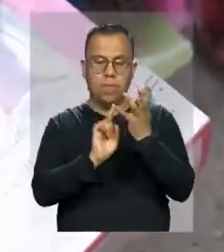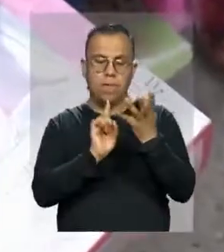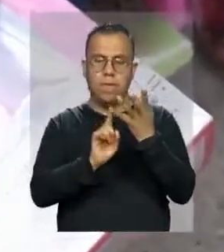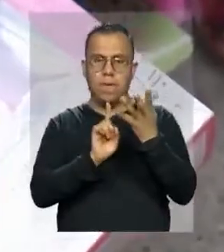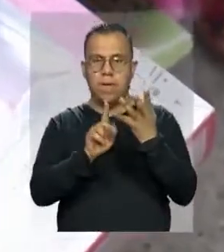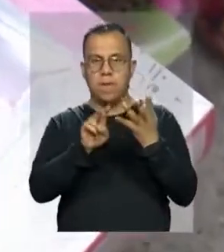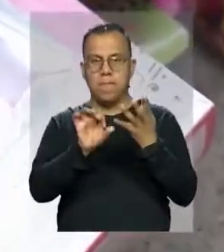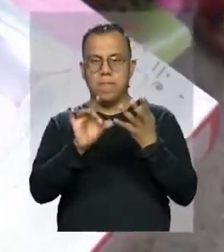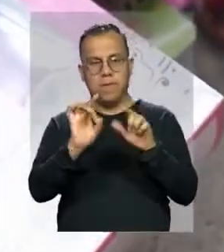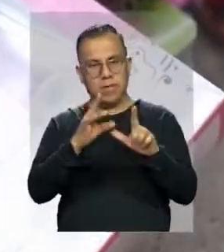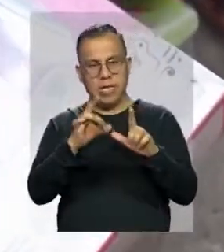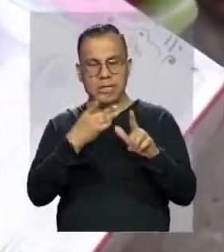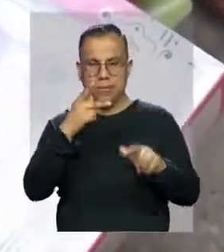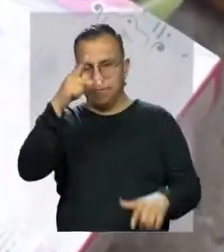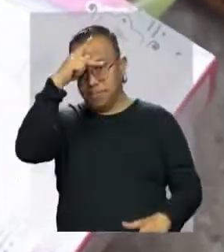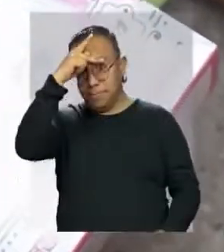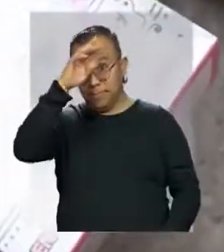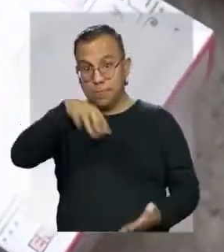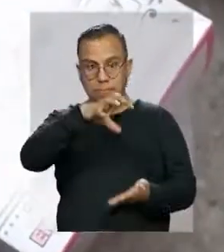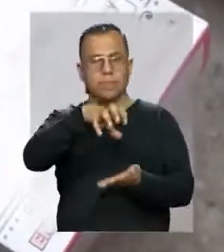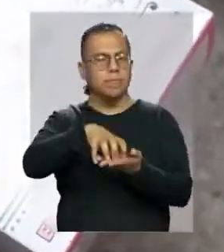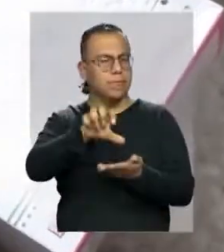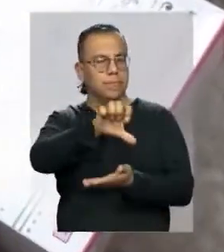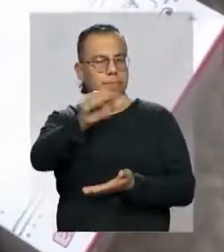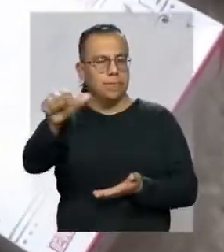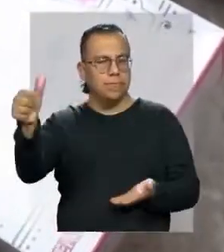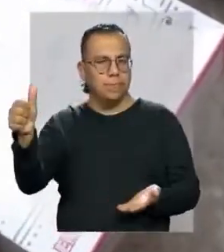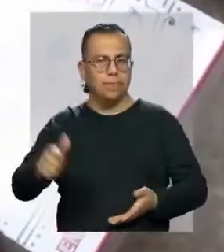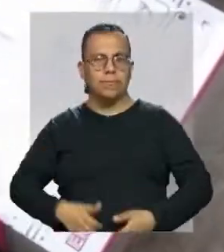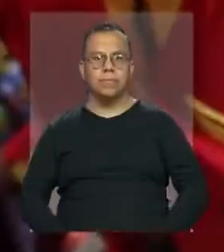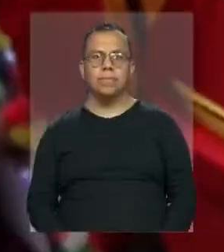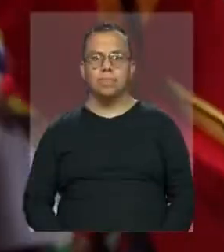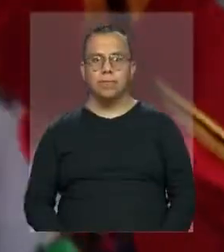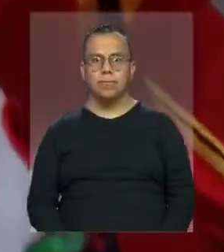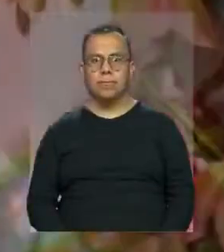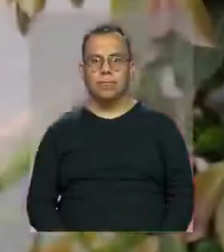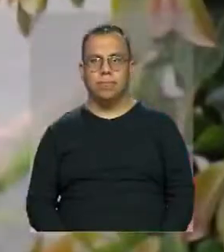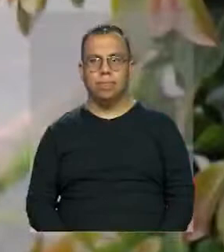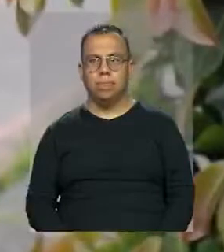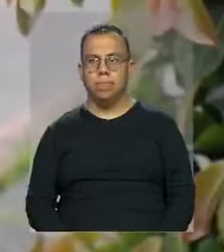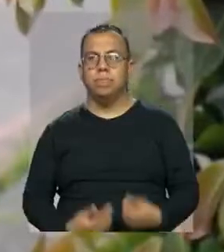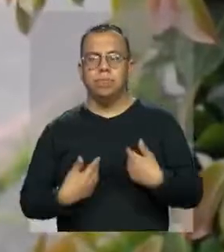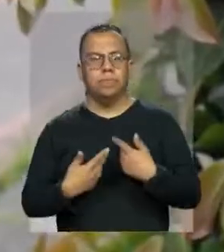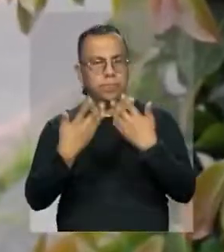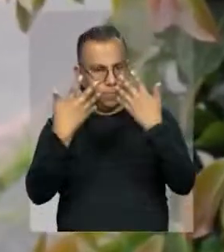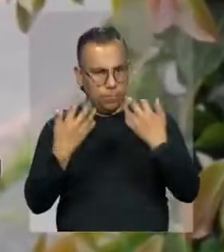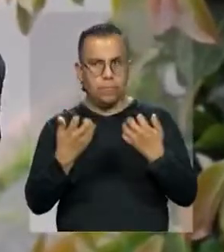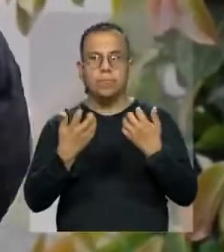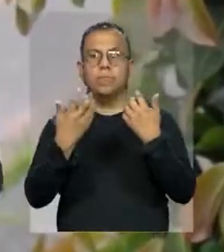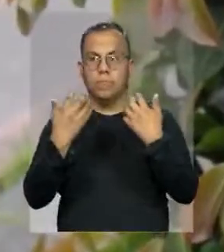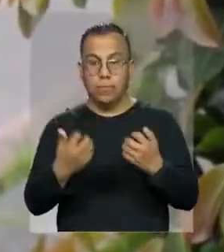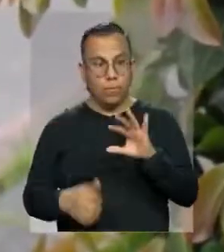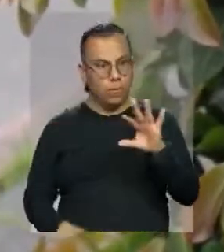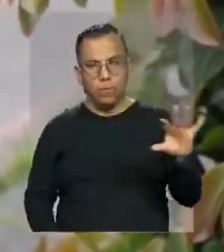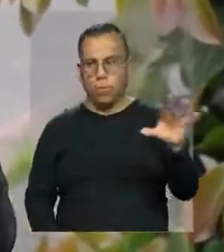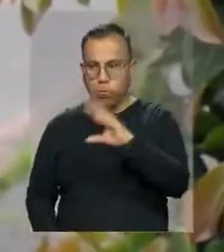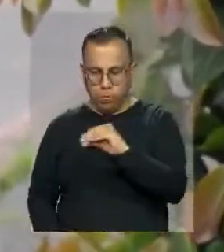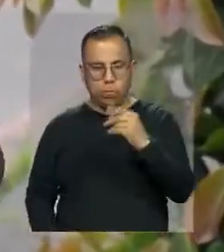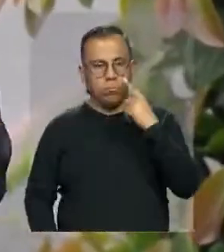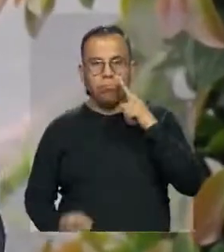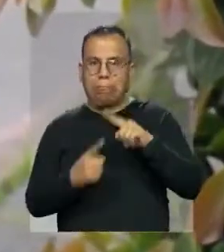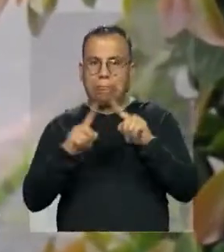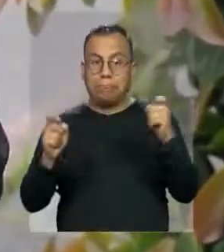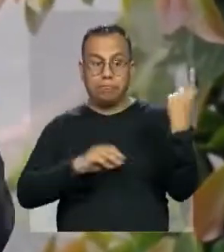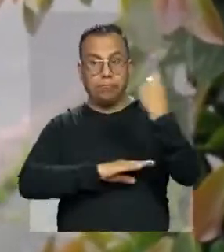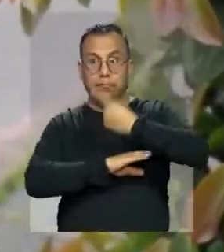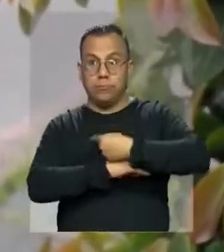Vive Digital de Kennedy Central, entre otros. Por eso queremos permitir que todos nosotros, a través de la